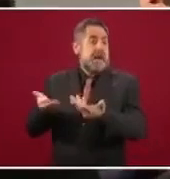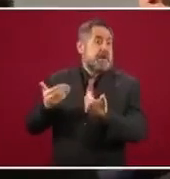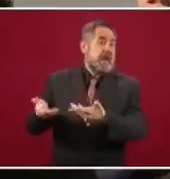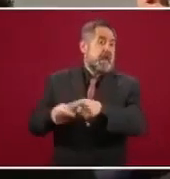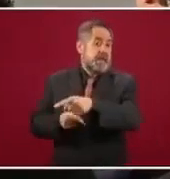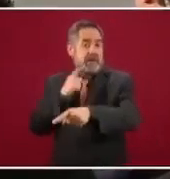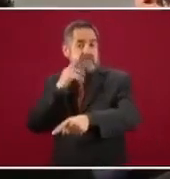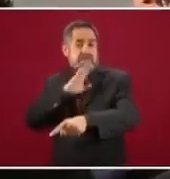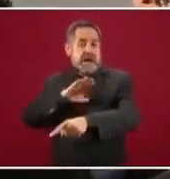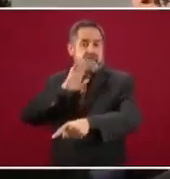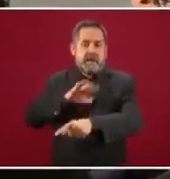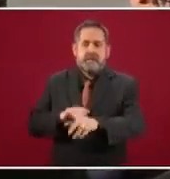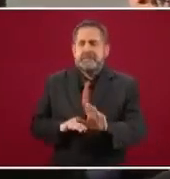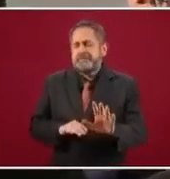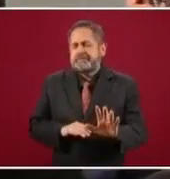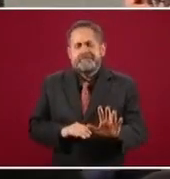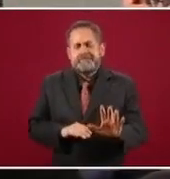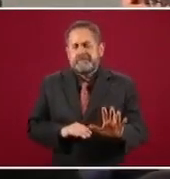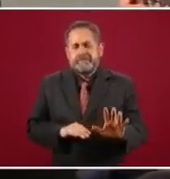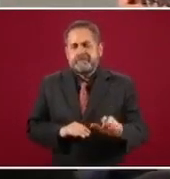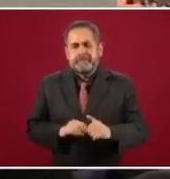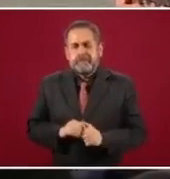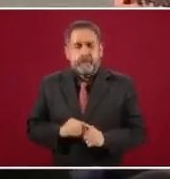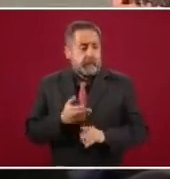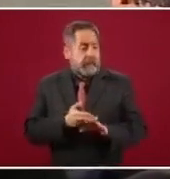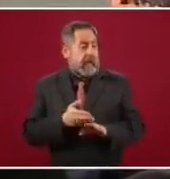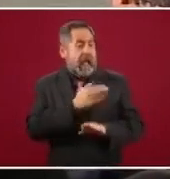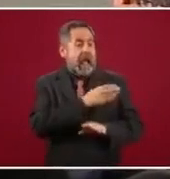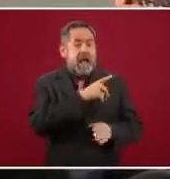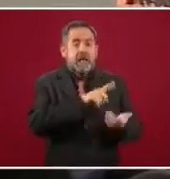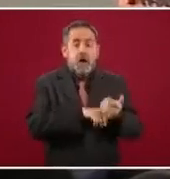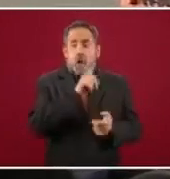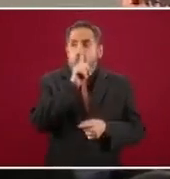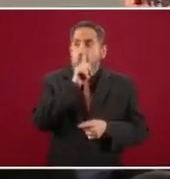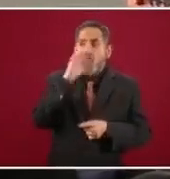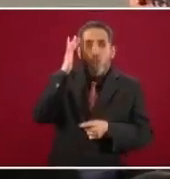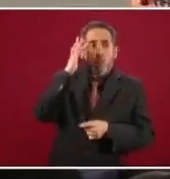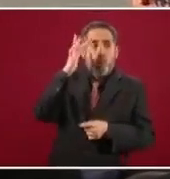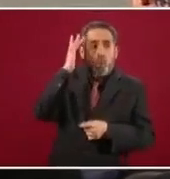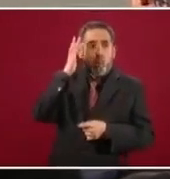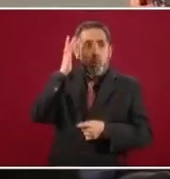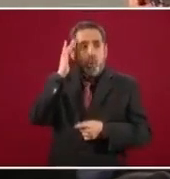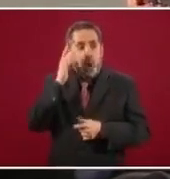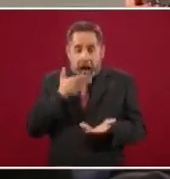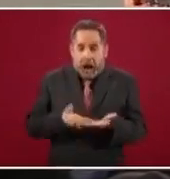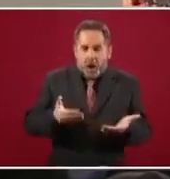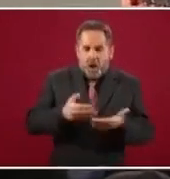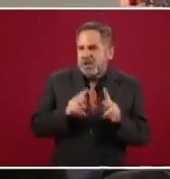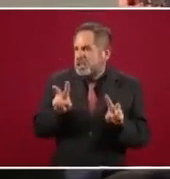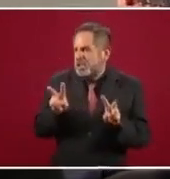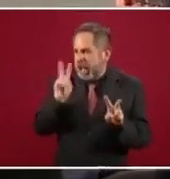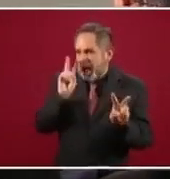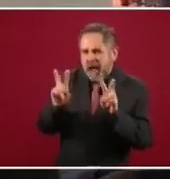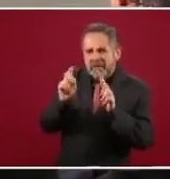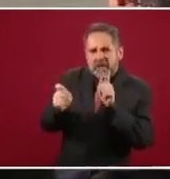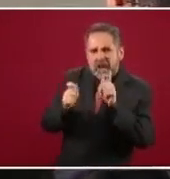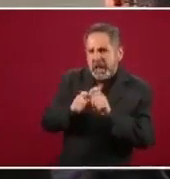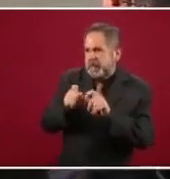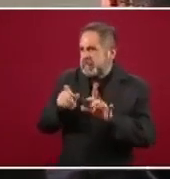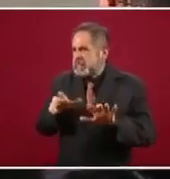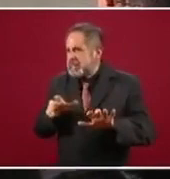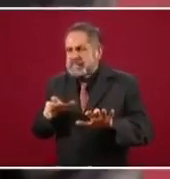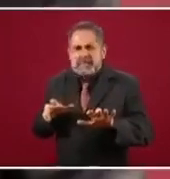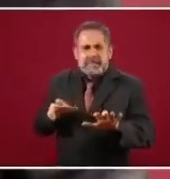los que no decían nada antes y ahora están a la casa, ¿no?, del